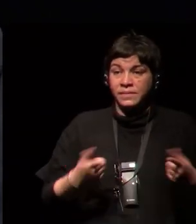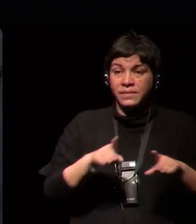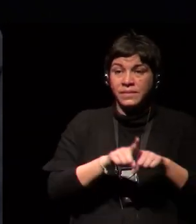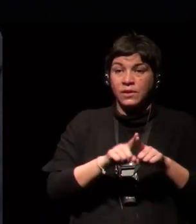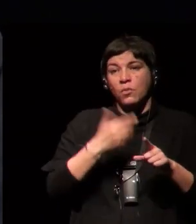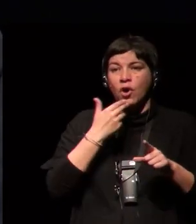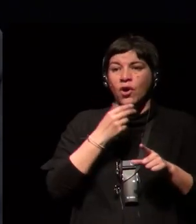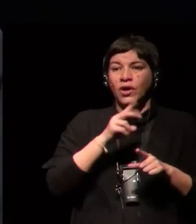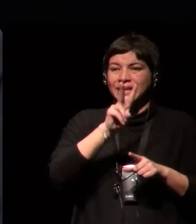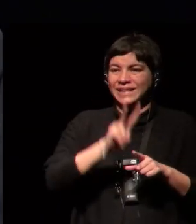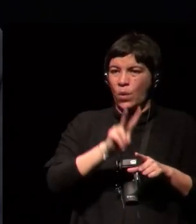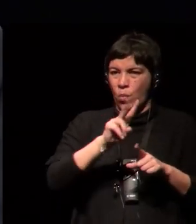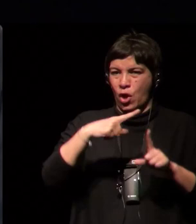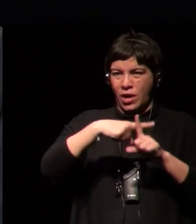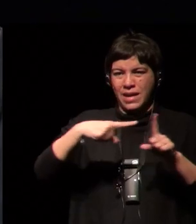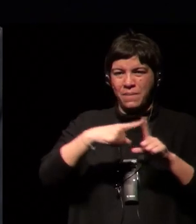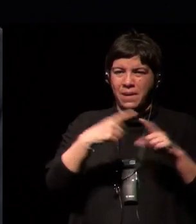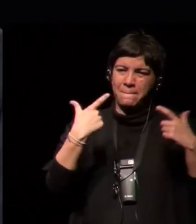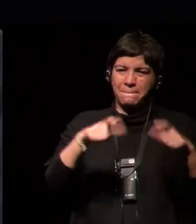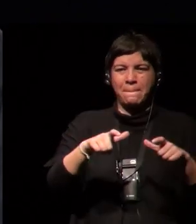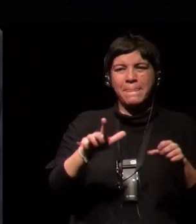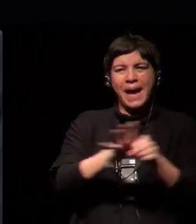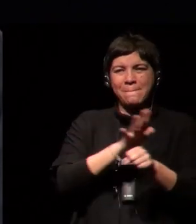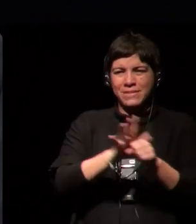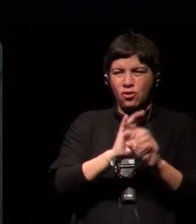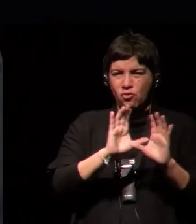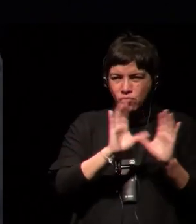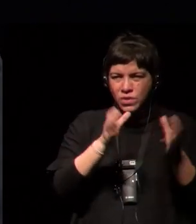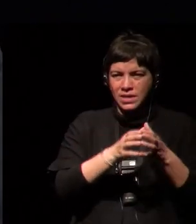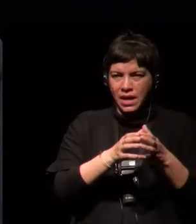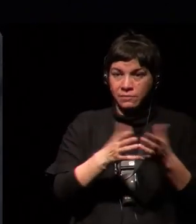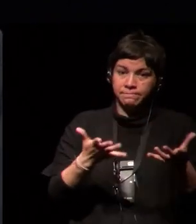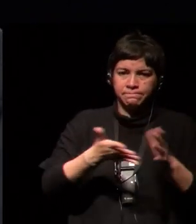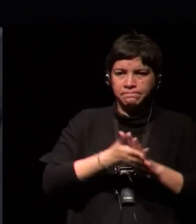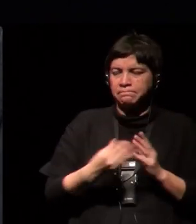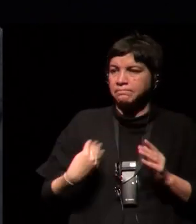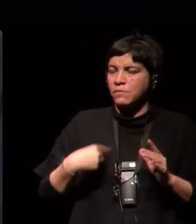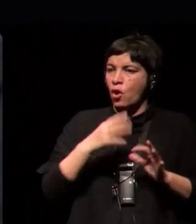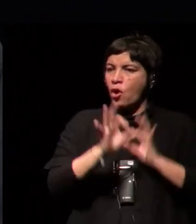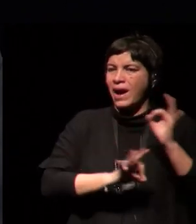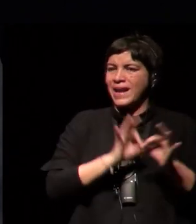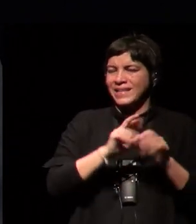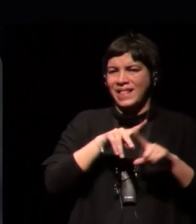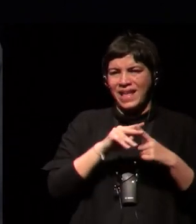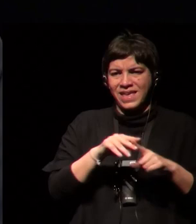el ámbito comunitario, bueno, pues se organizaron talleres comunitarios, había algunos